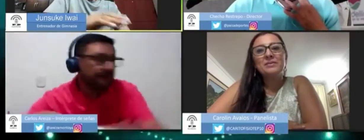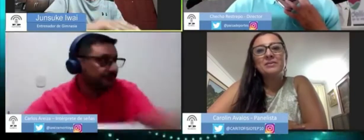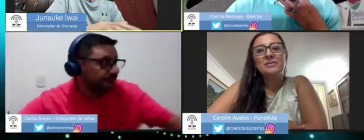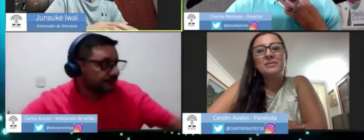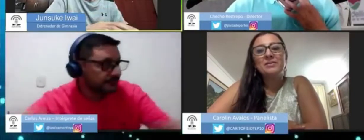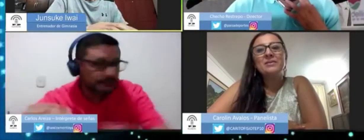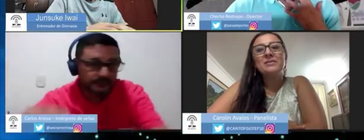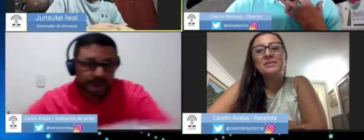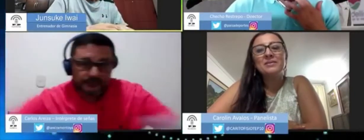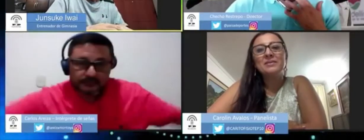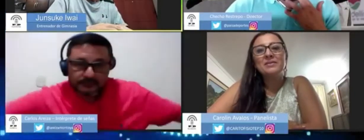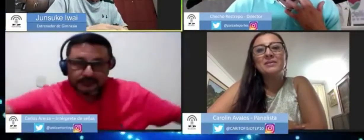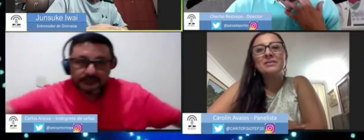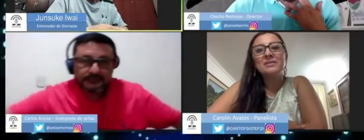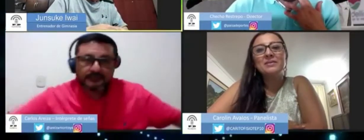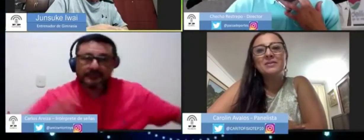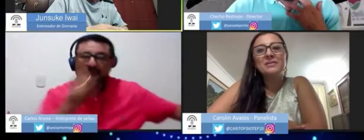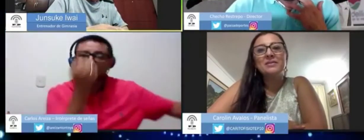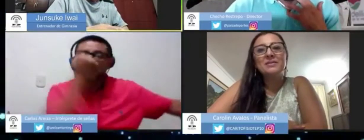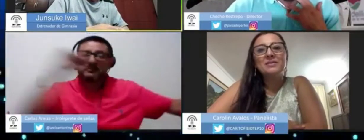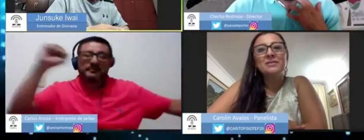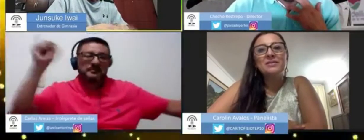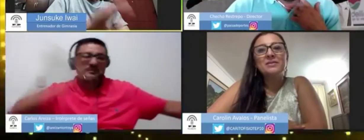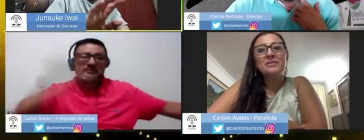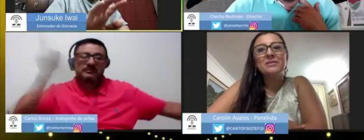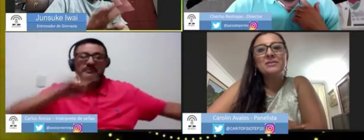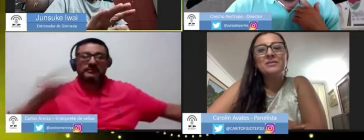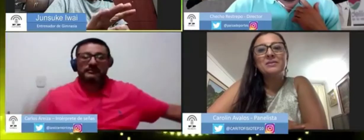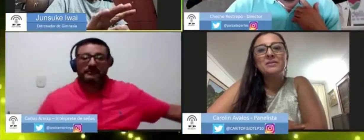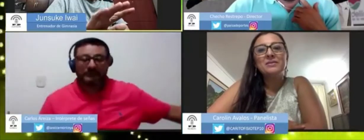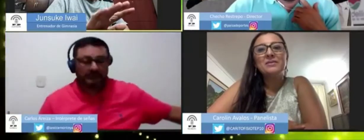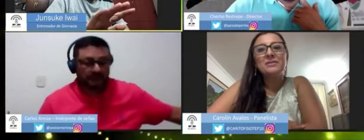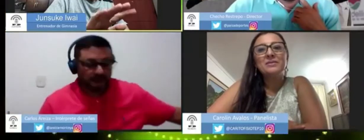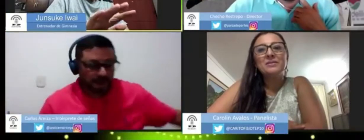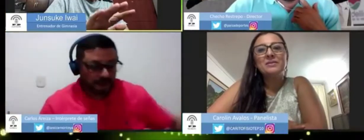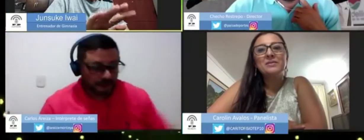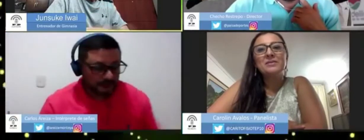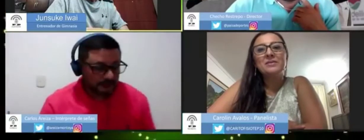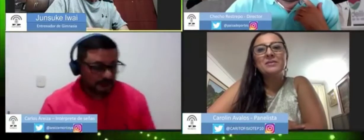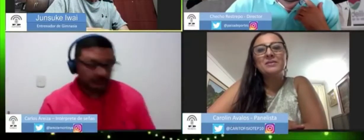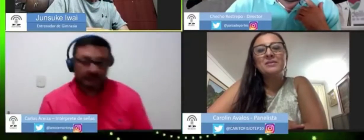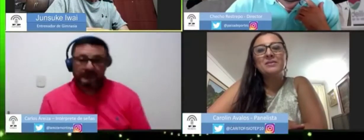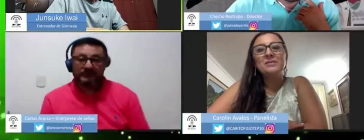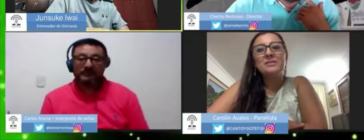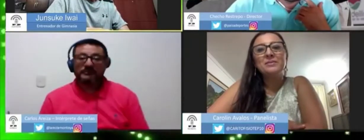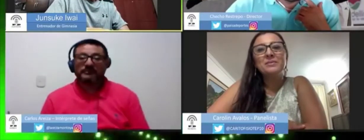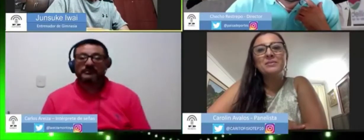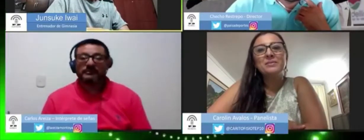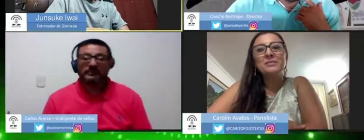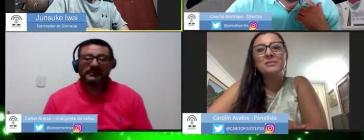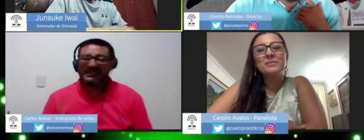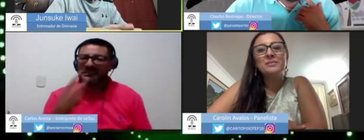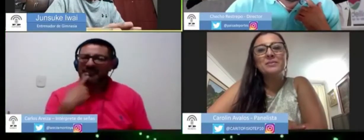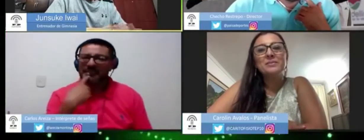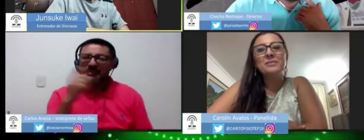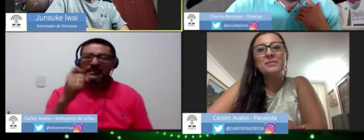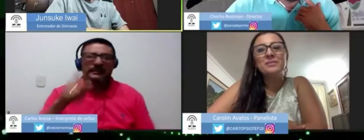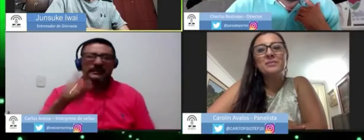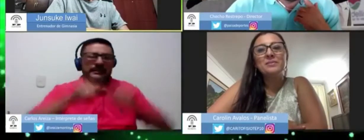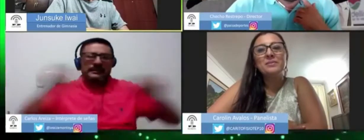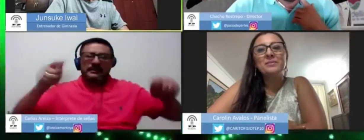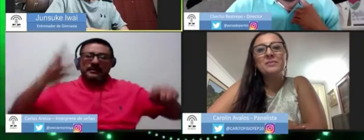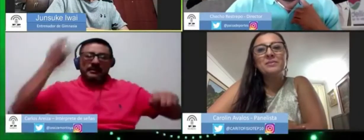Imposible que hacer ejercicio. Así es, esa época, o sea, no